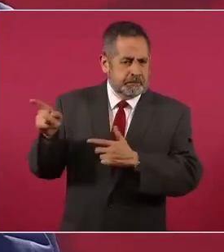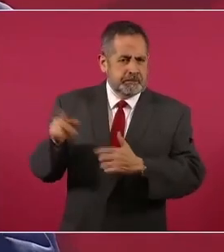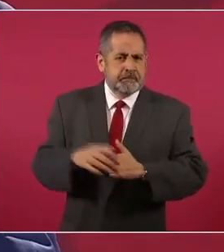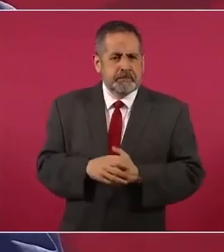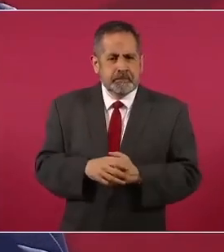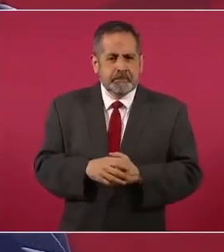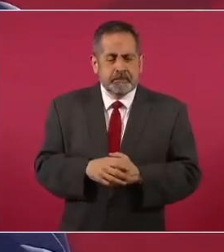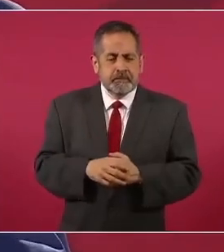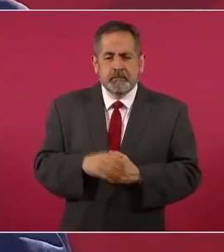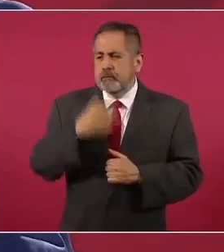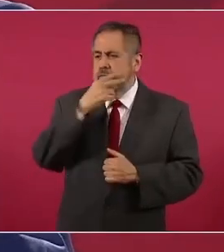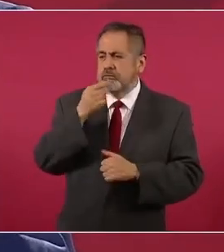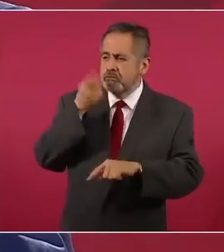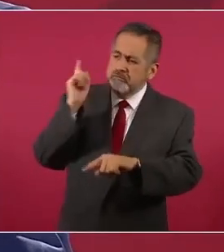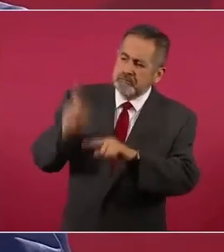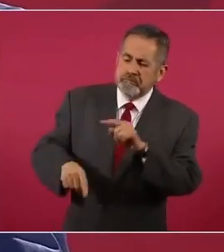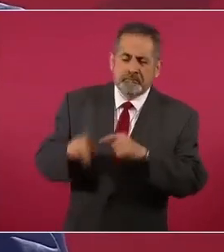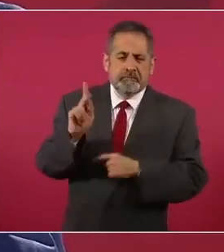sale Pinochet.